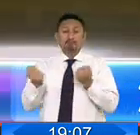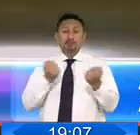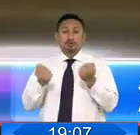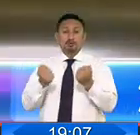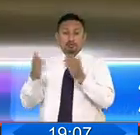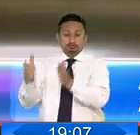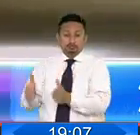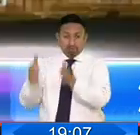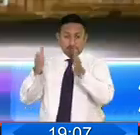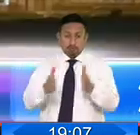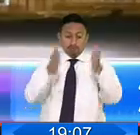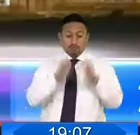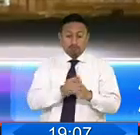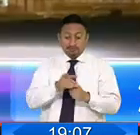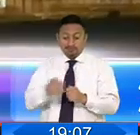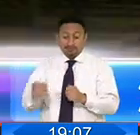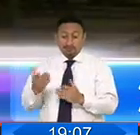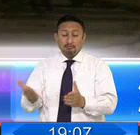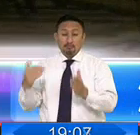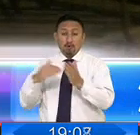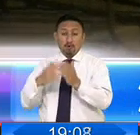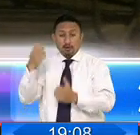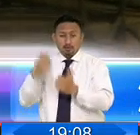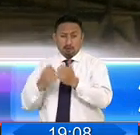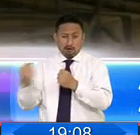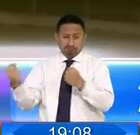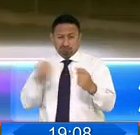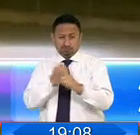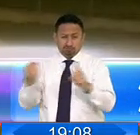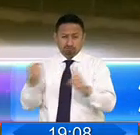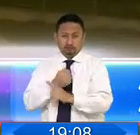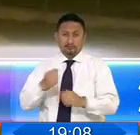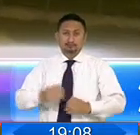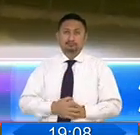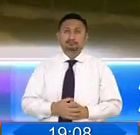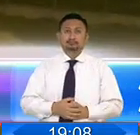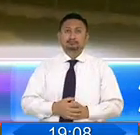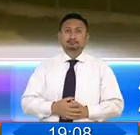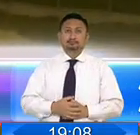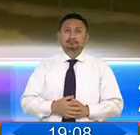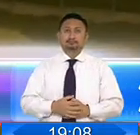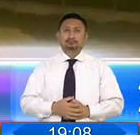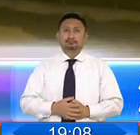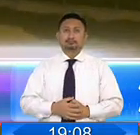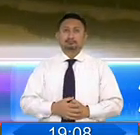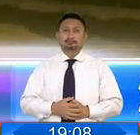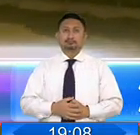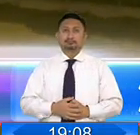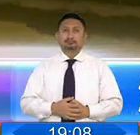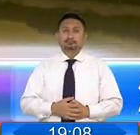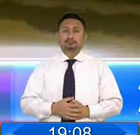de los pabellones donde se registró un nuevo intento de violencia entre los reos.